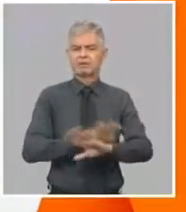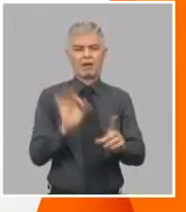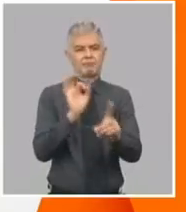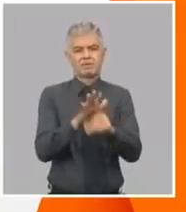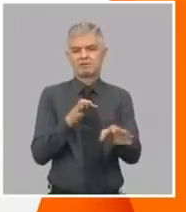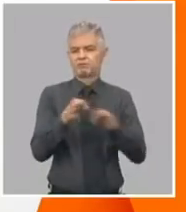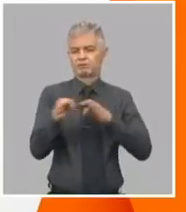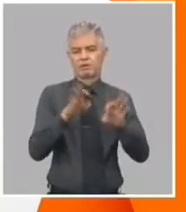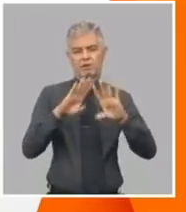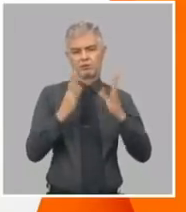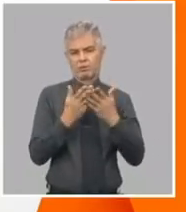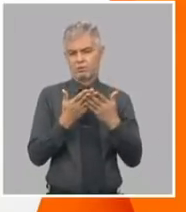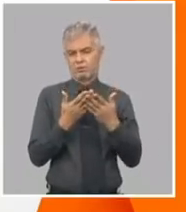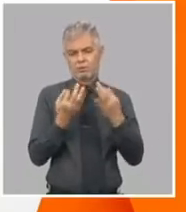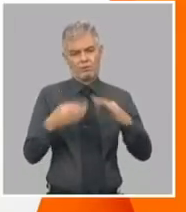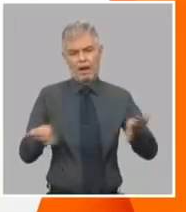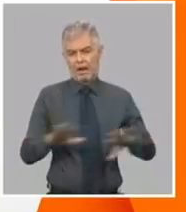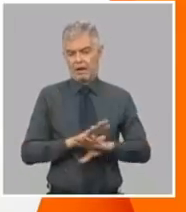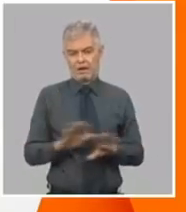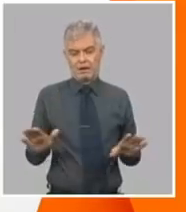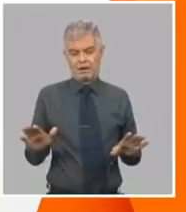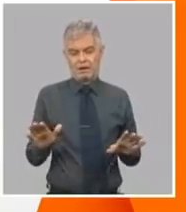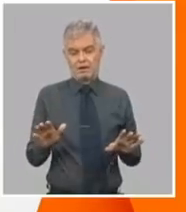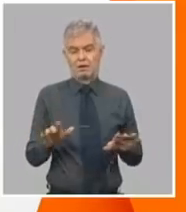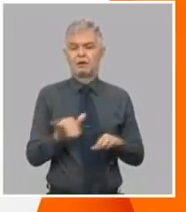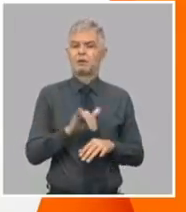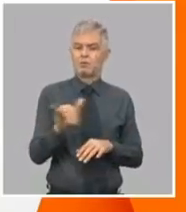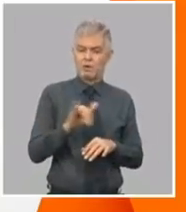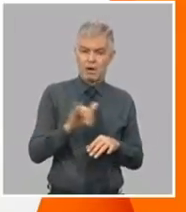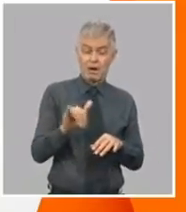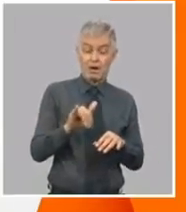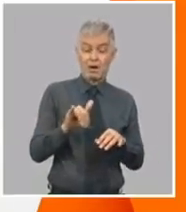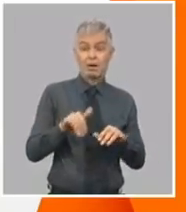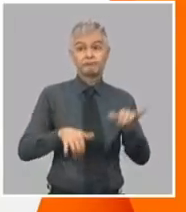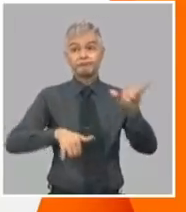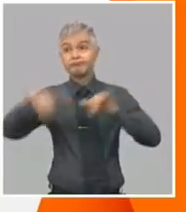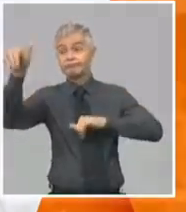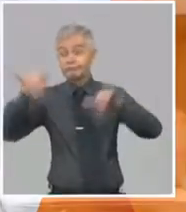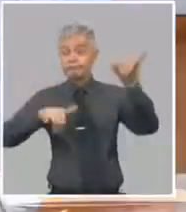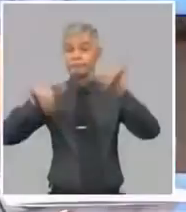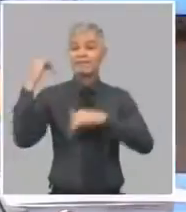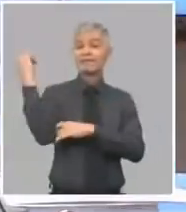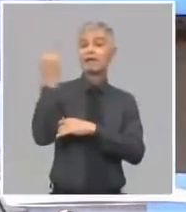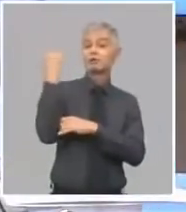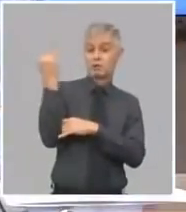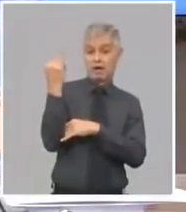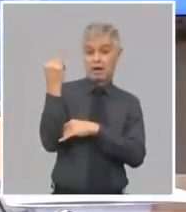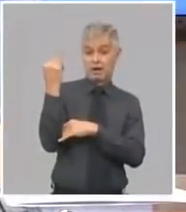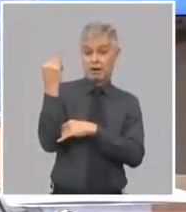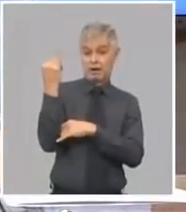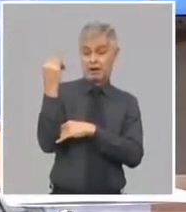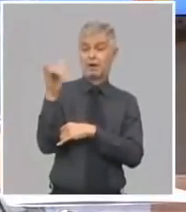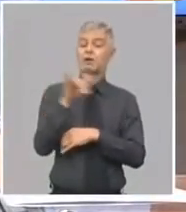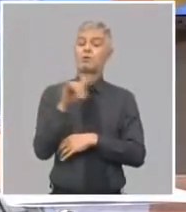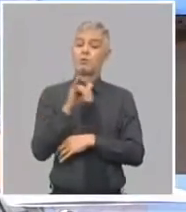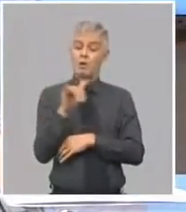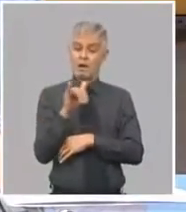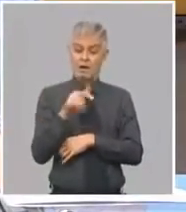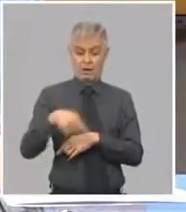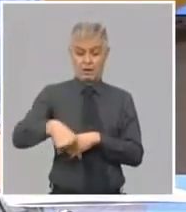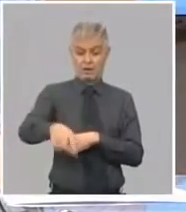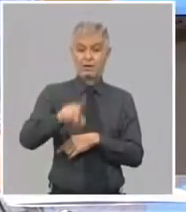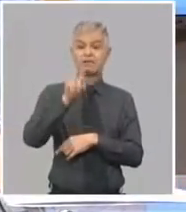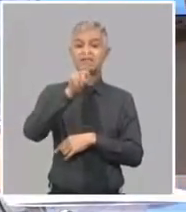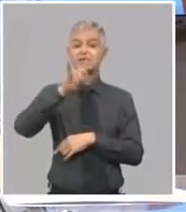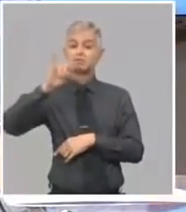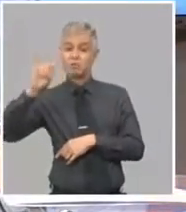Nosotros tenemos que informar también que como mismo se habilita la movilidad internacional por vía aérea, También se deja sin efecto a partir del